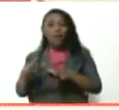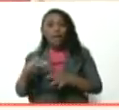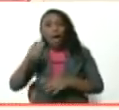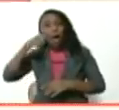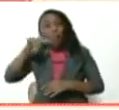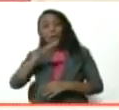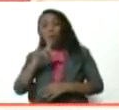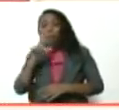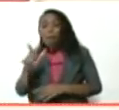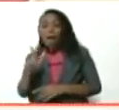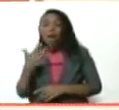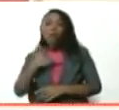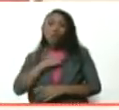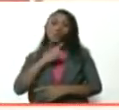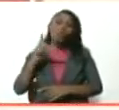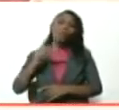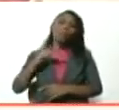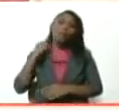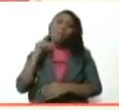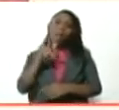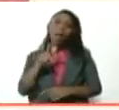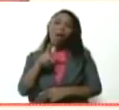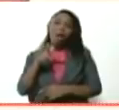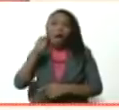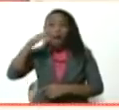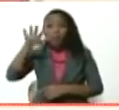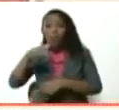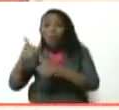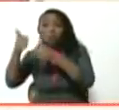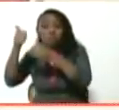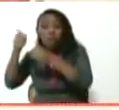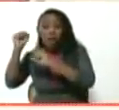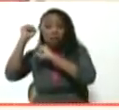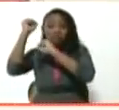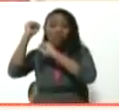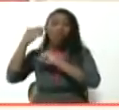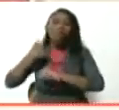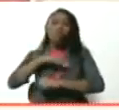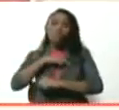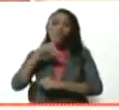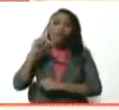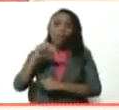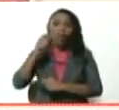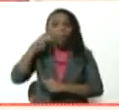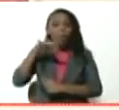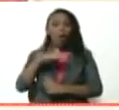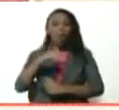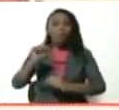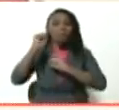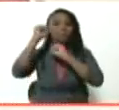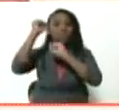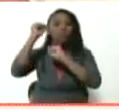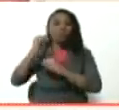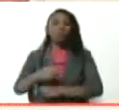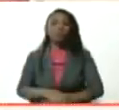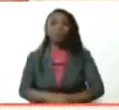a nosotros nos irá mal. Si al pueblo le va bien y es victorioso, nosotros seremos victoriosos.